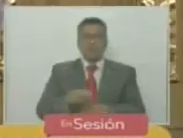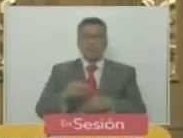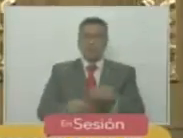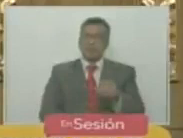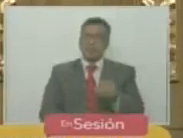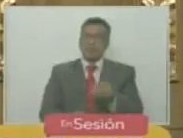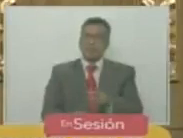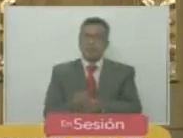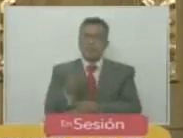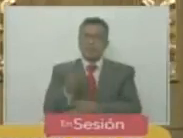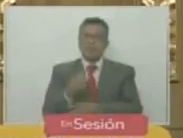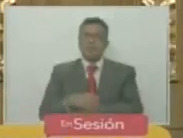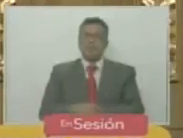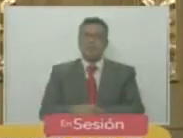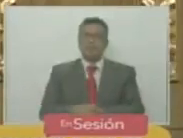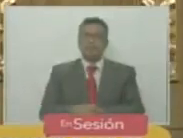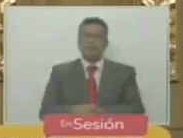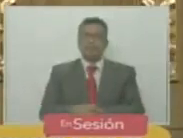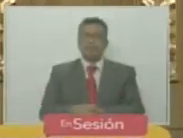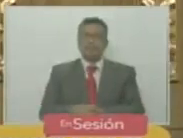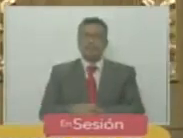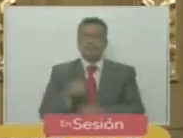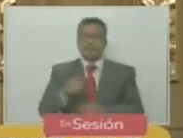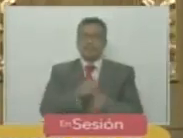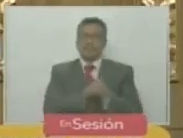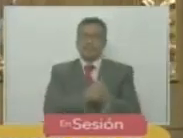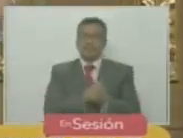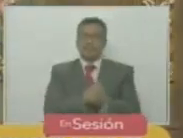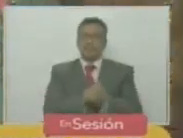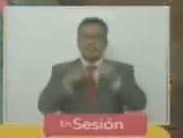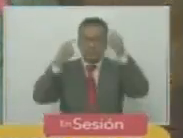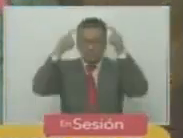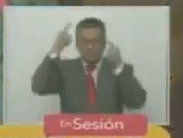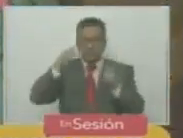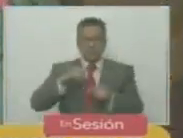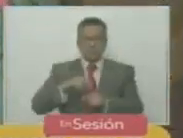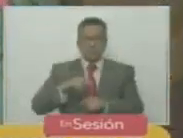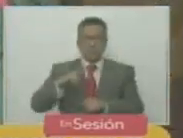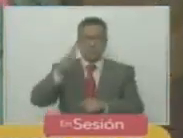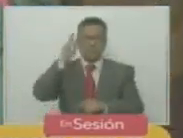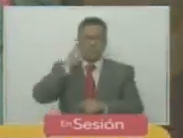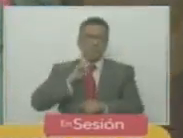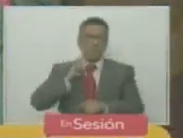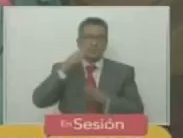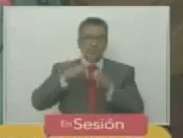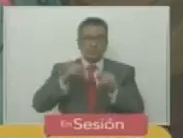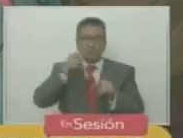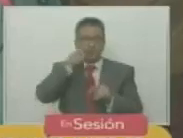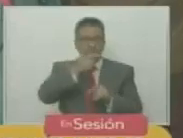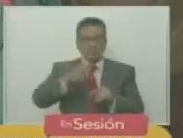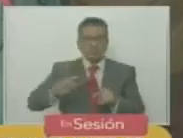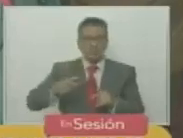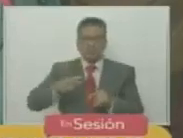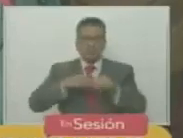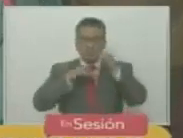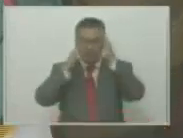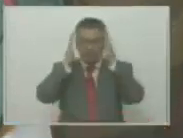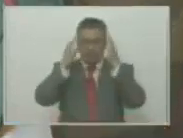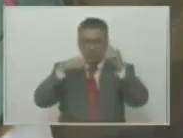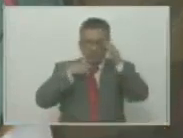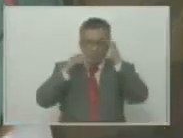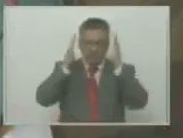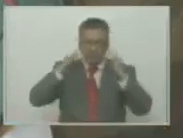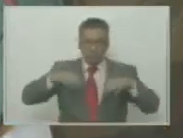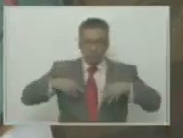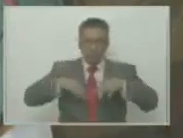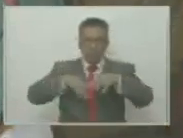surgió de aquel amor entre Chávez, Bolívar y su pueblo. Alerta, alerta, alerta que